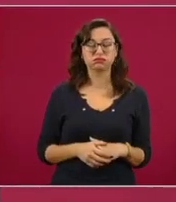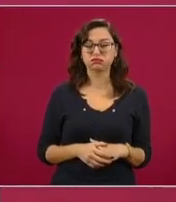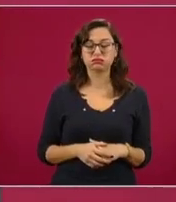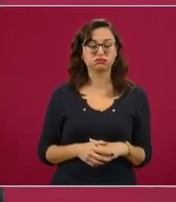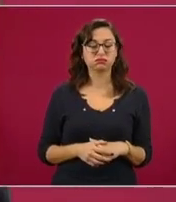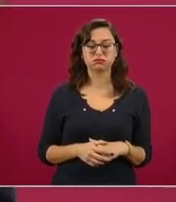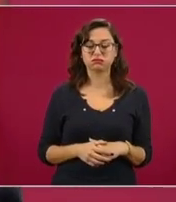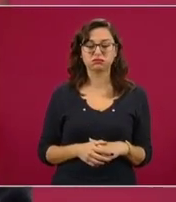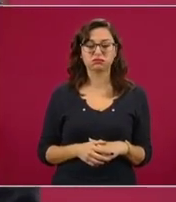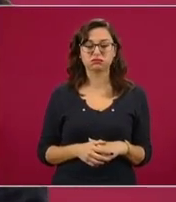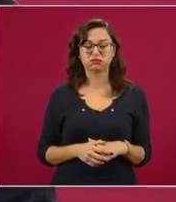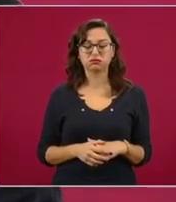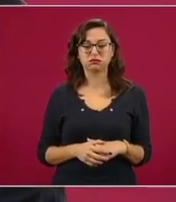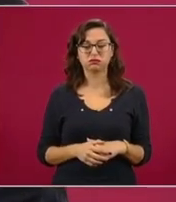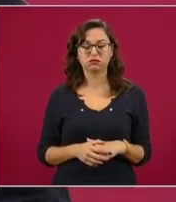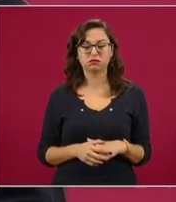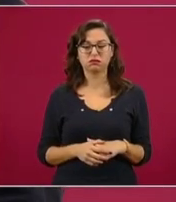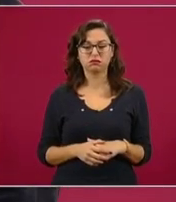este